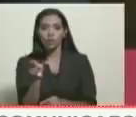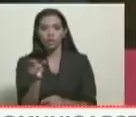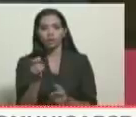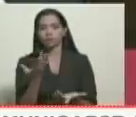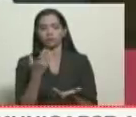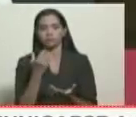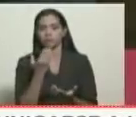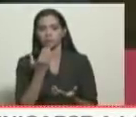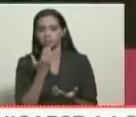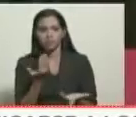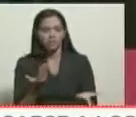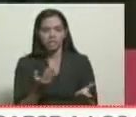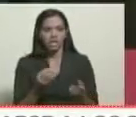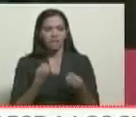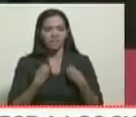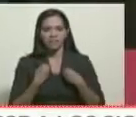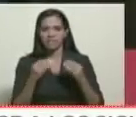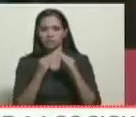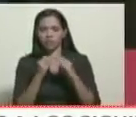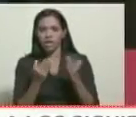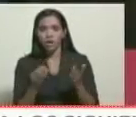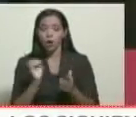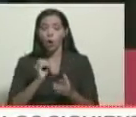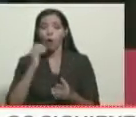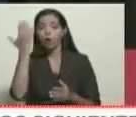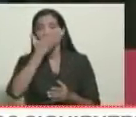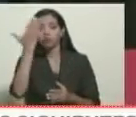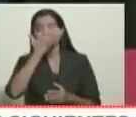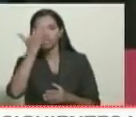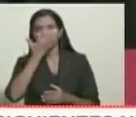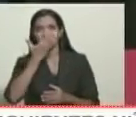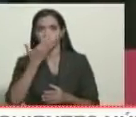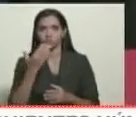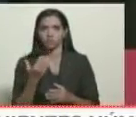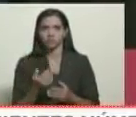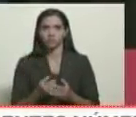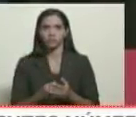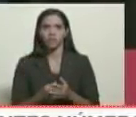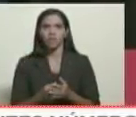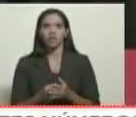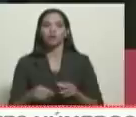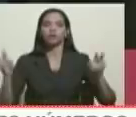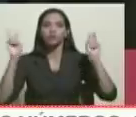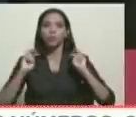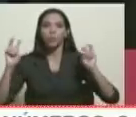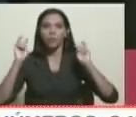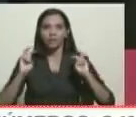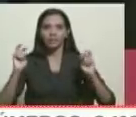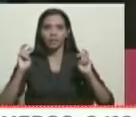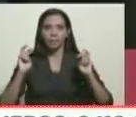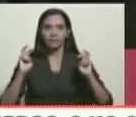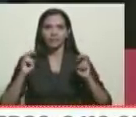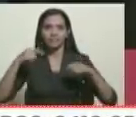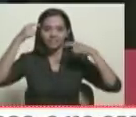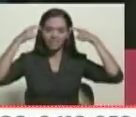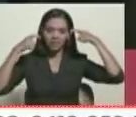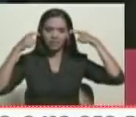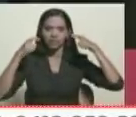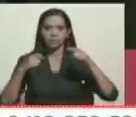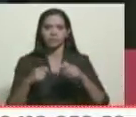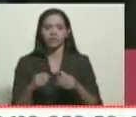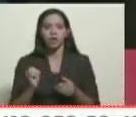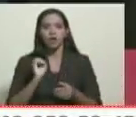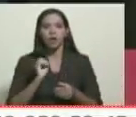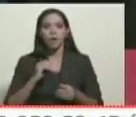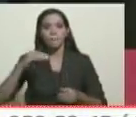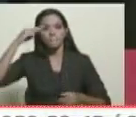vecino, o confundirlo, incluso, ¿verdad?, con presuntamente, entre comillas, ser chavista o militante